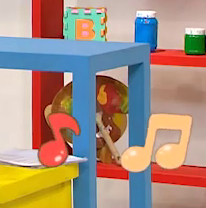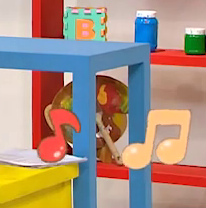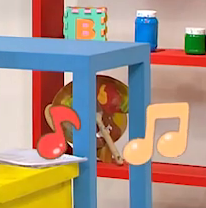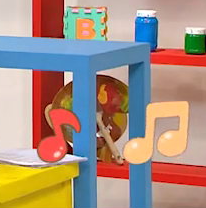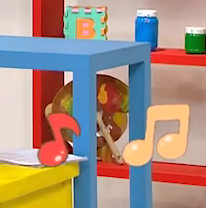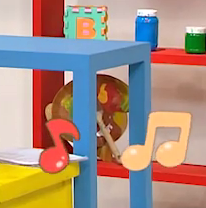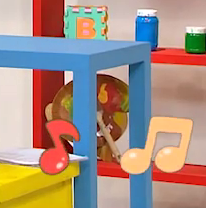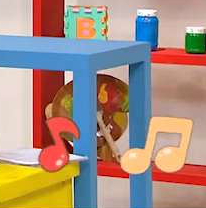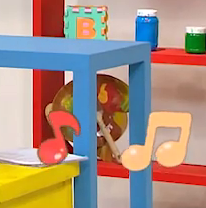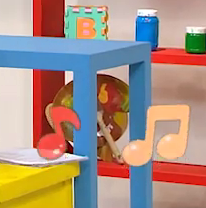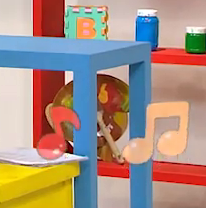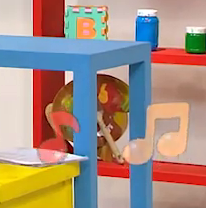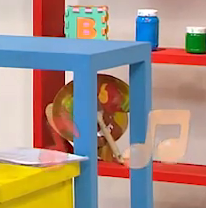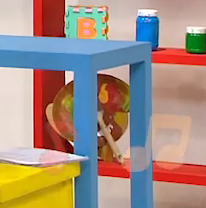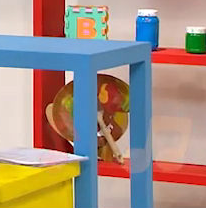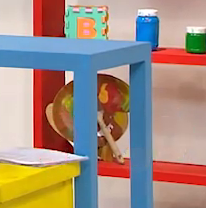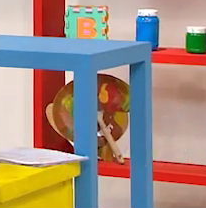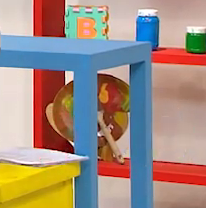la la.